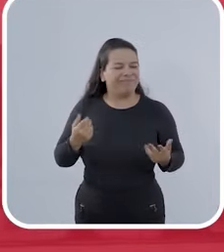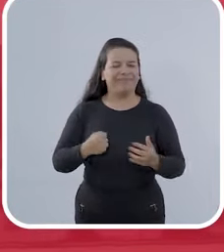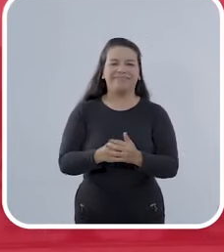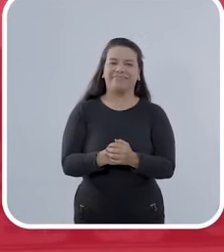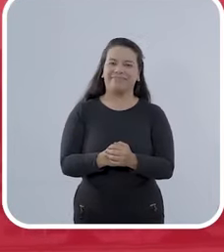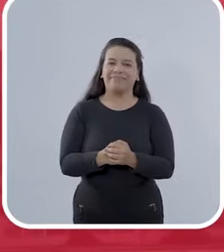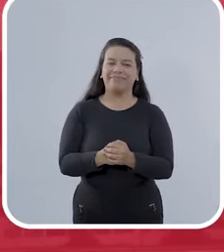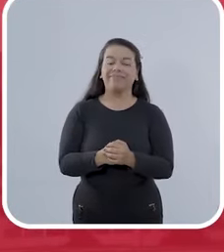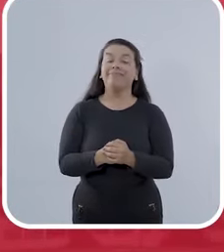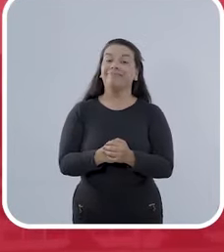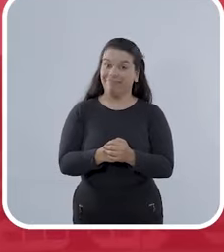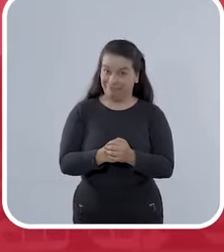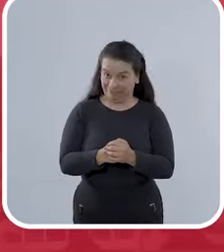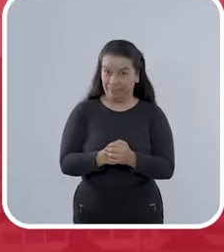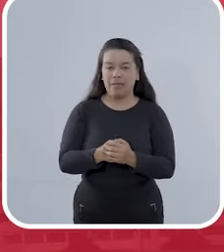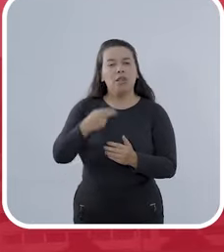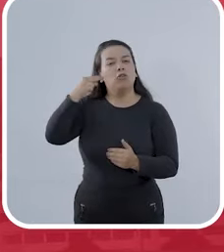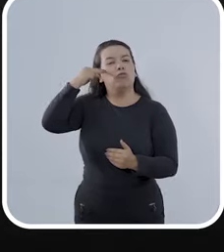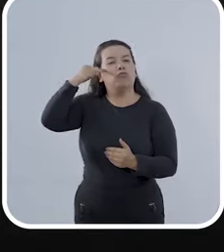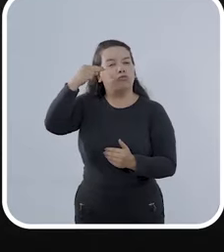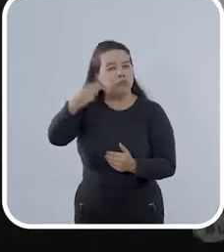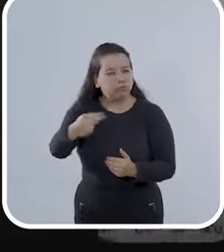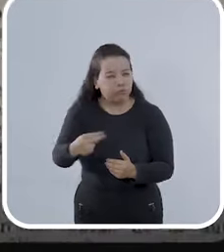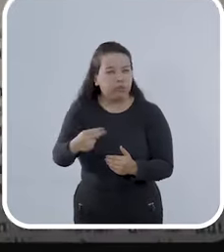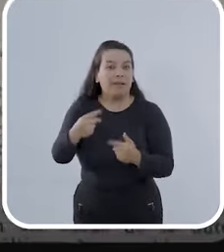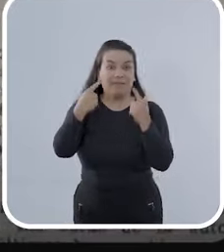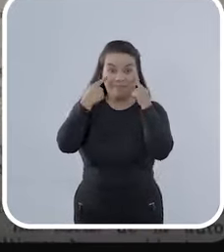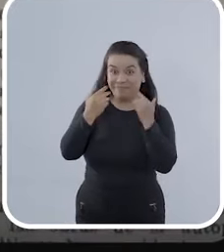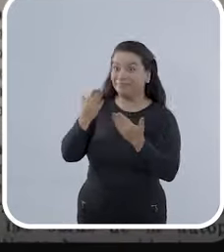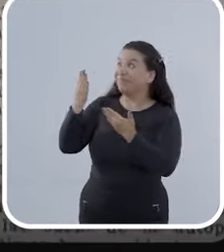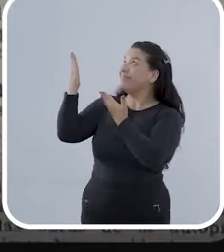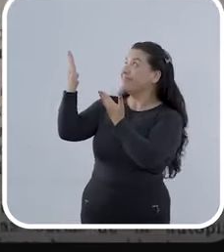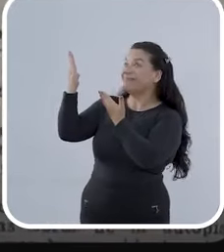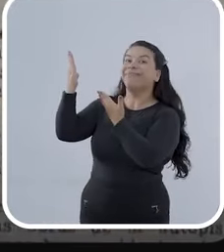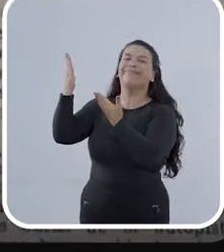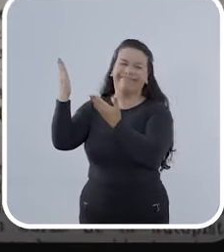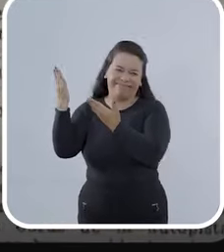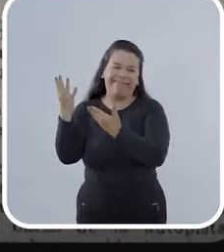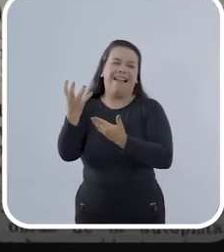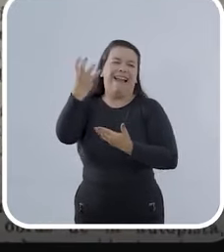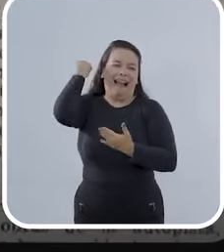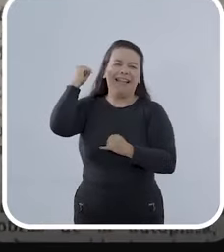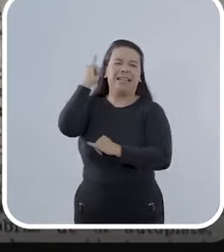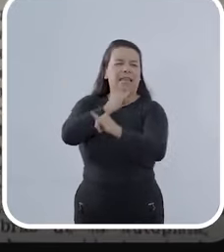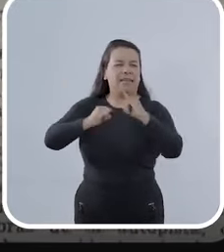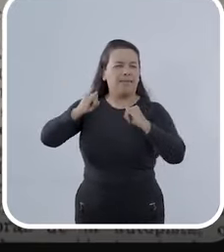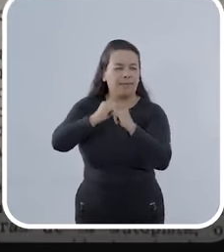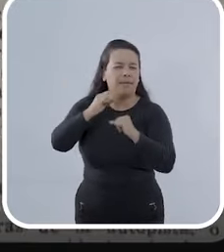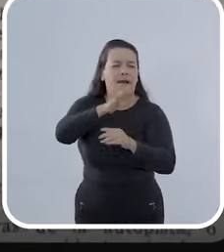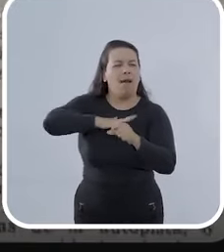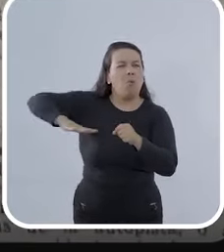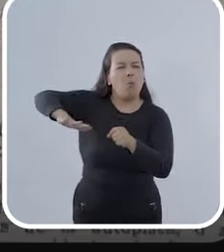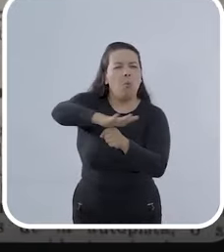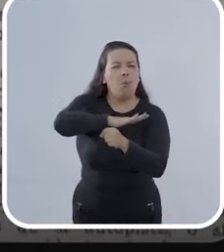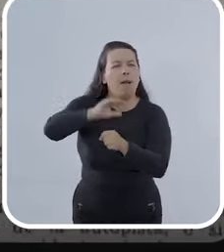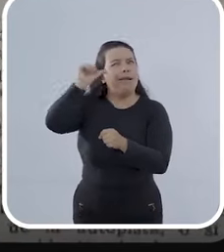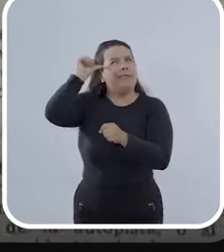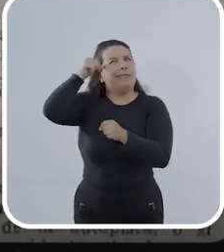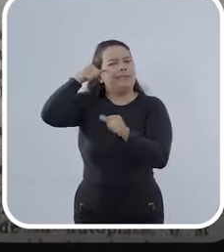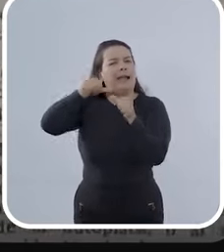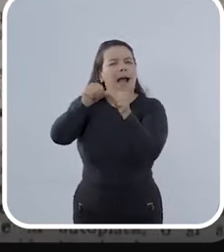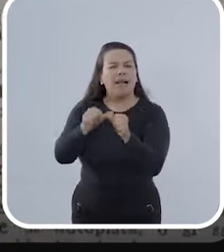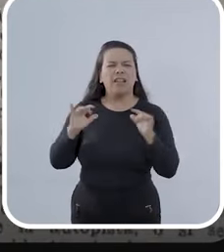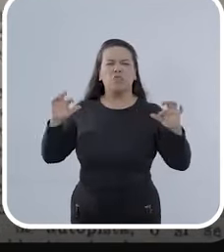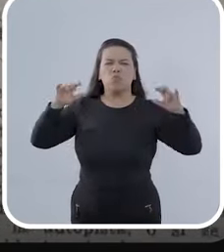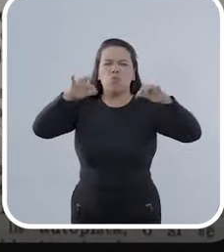tiene mayor relevancia la identidad del lugar al tener una vocación turística como punto de encuentro. Se recalca la necesidad de preservar la